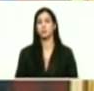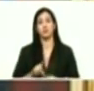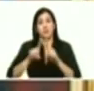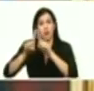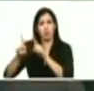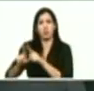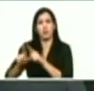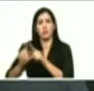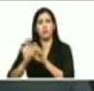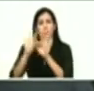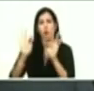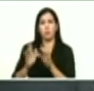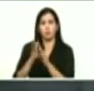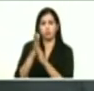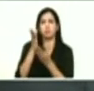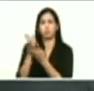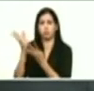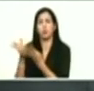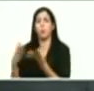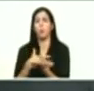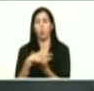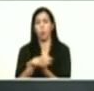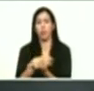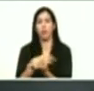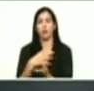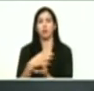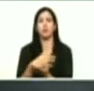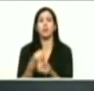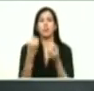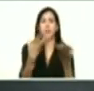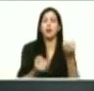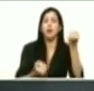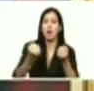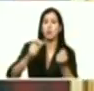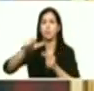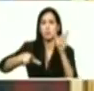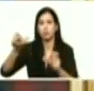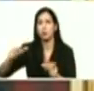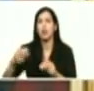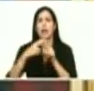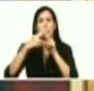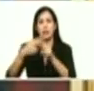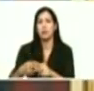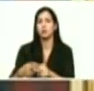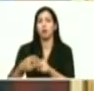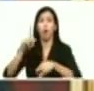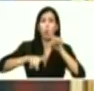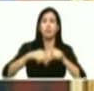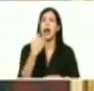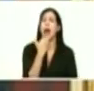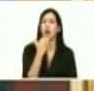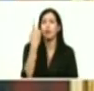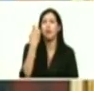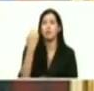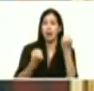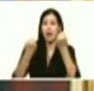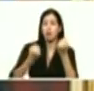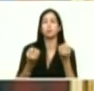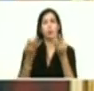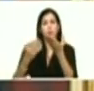conviertan en vehículos en créditos en repuestos en apoyo